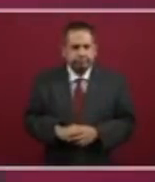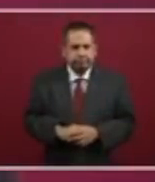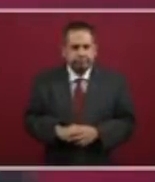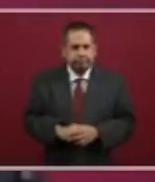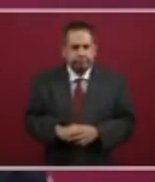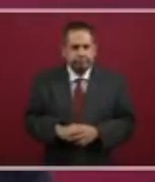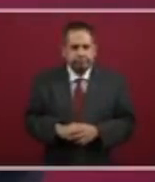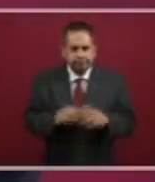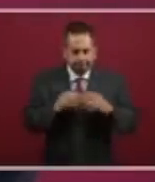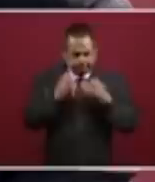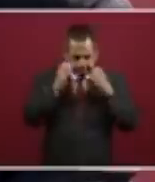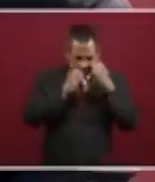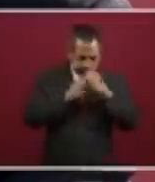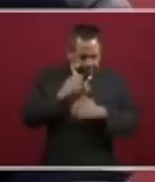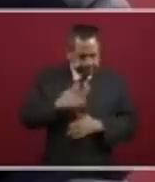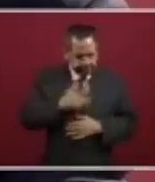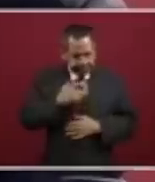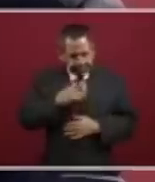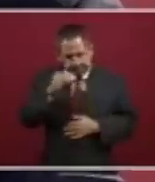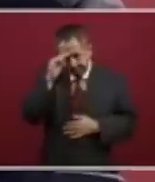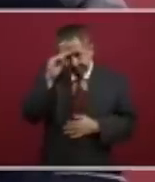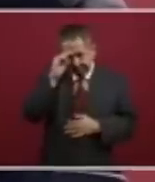el analizar